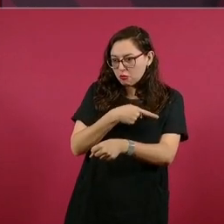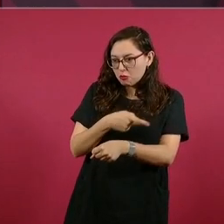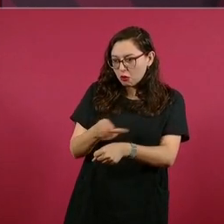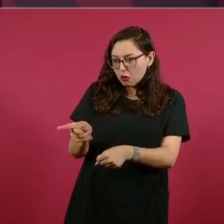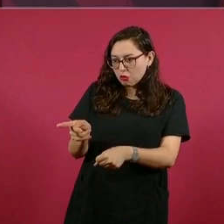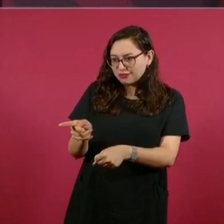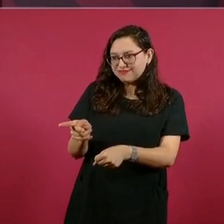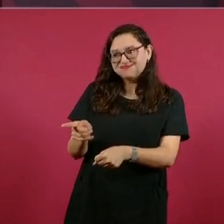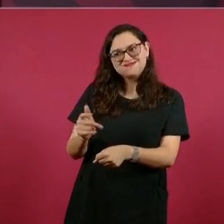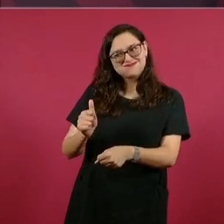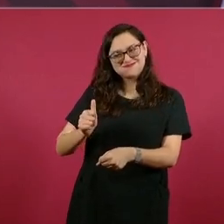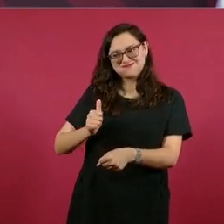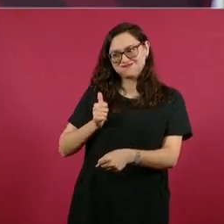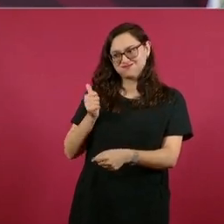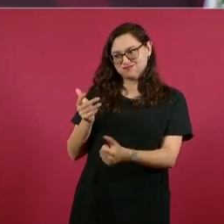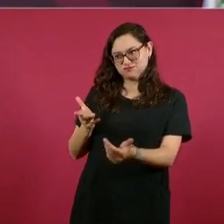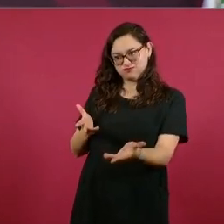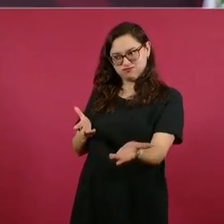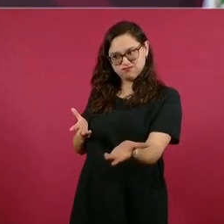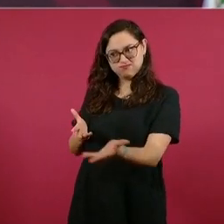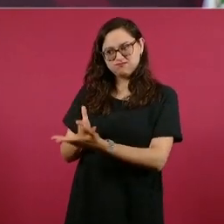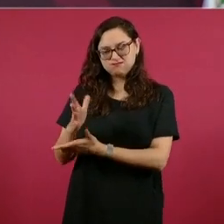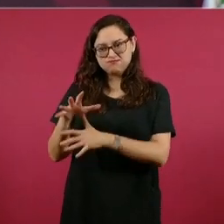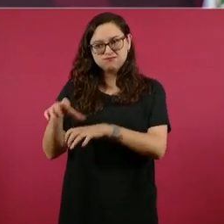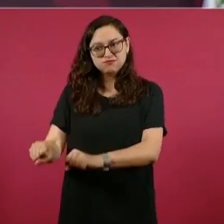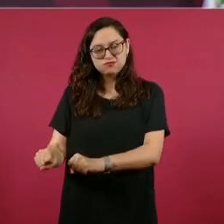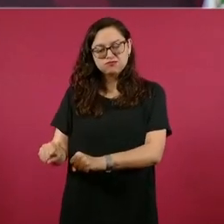por poderoso que sea.